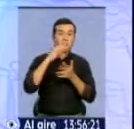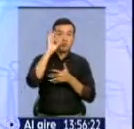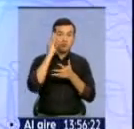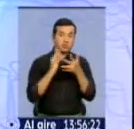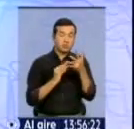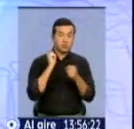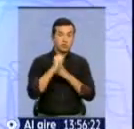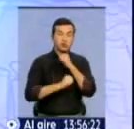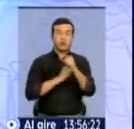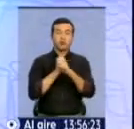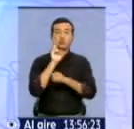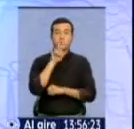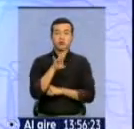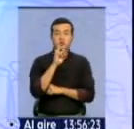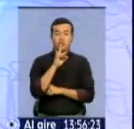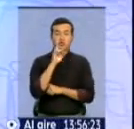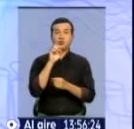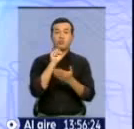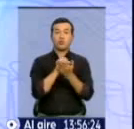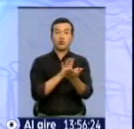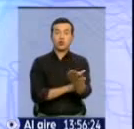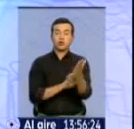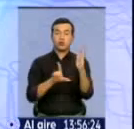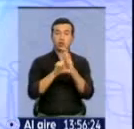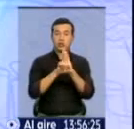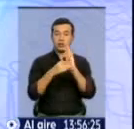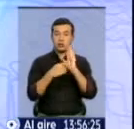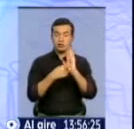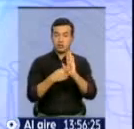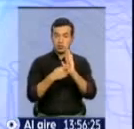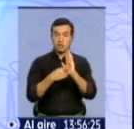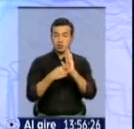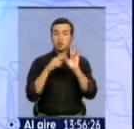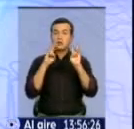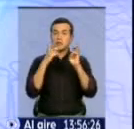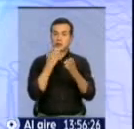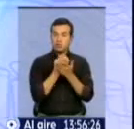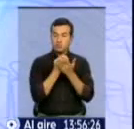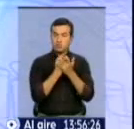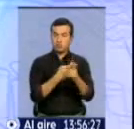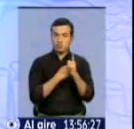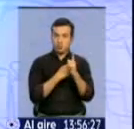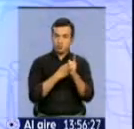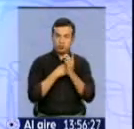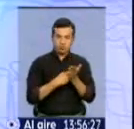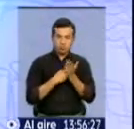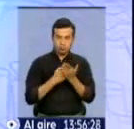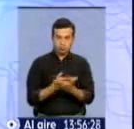presupuestaria 2018 y el proyecto de reformas tributarias que llegaron con carácter de económico urgente.